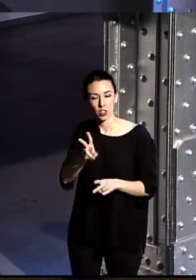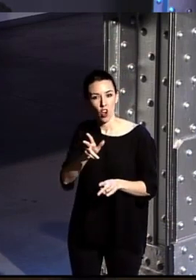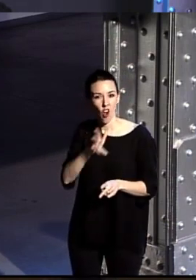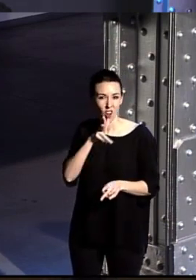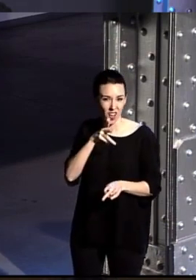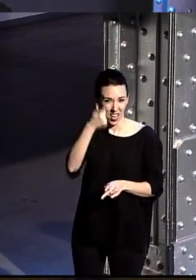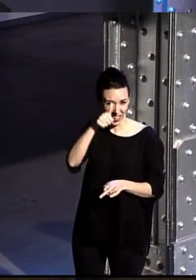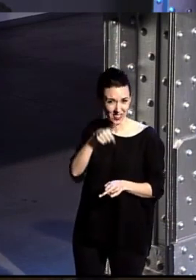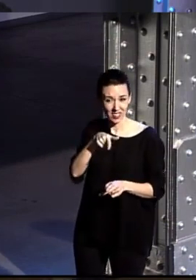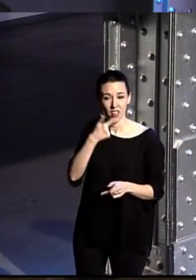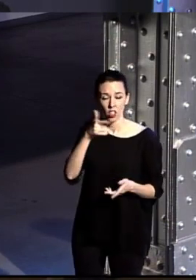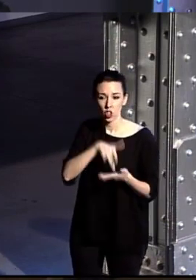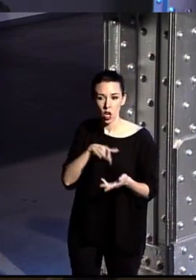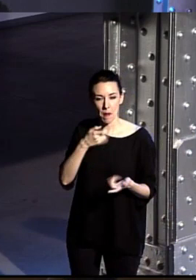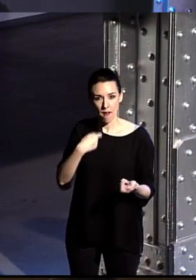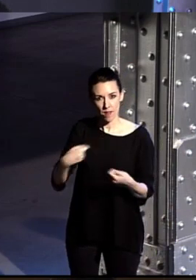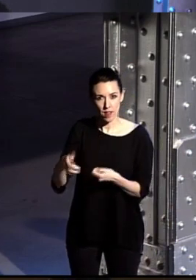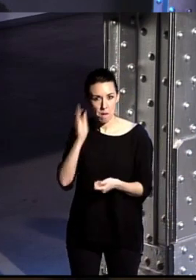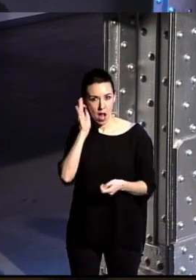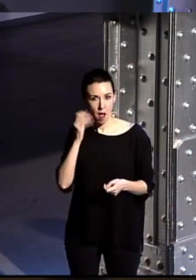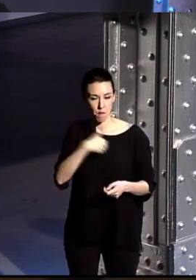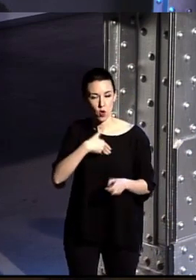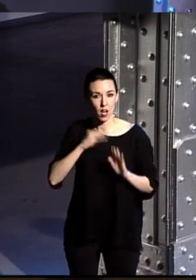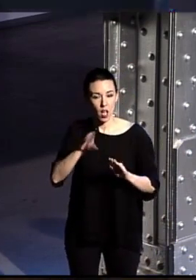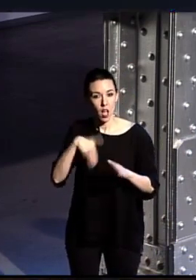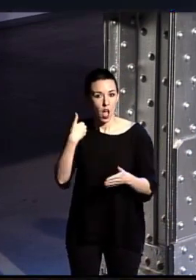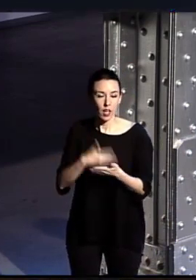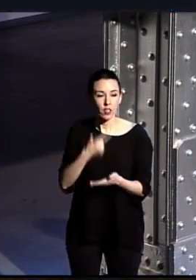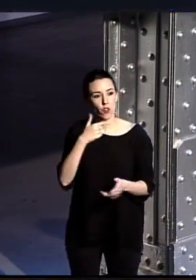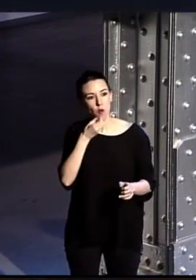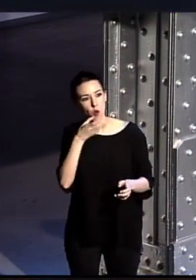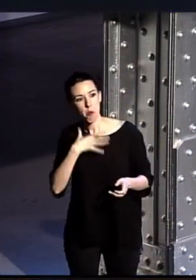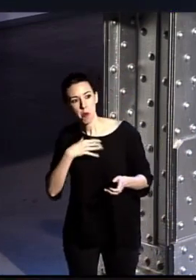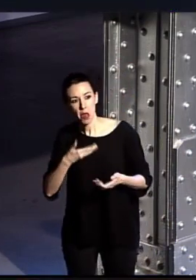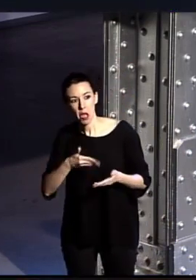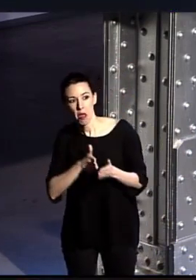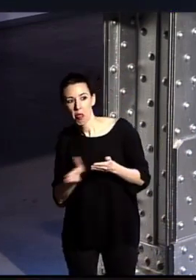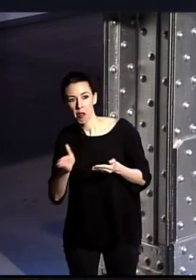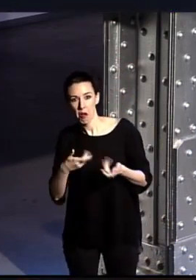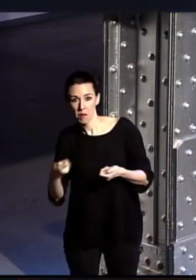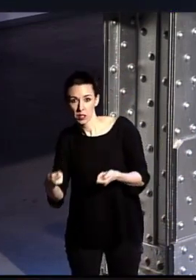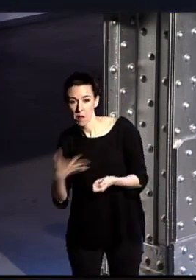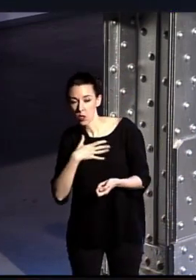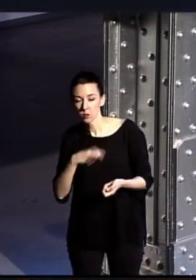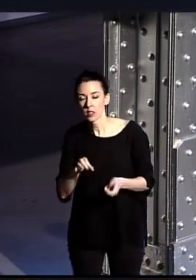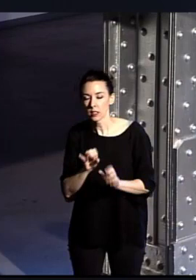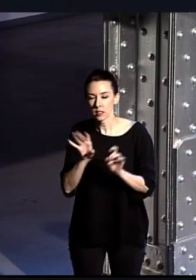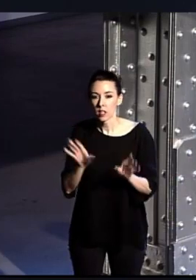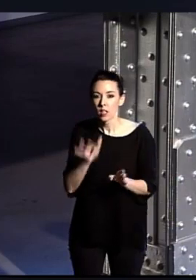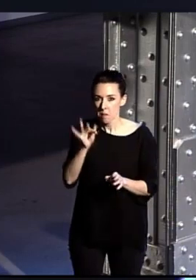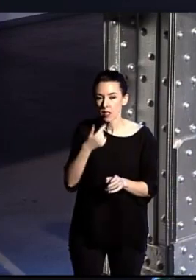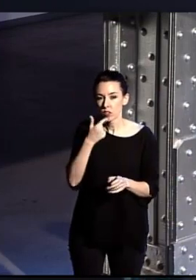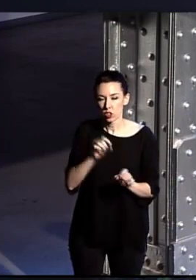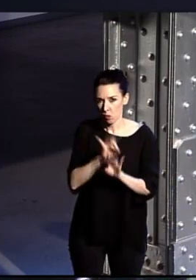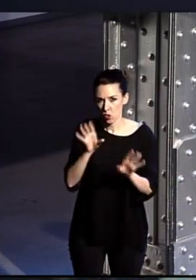Hetzel para vender y para colocar la mujer en determinado lugar, hasta que aparece en el libro y dice, bueno, a lo mejor por aquí vendemos, ¿no? Claro. Bueno, además es que yo creo que lo ha